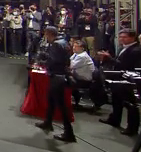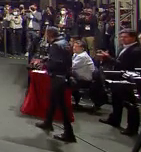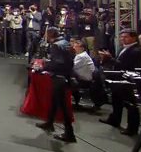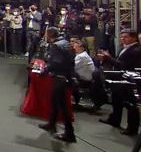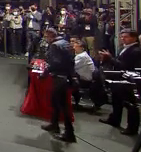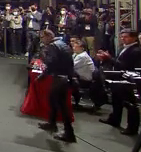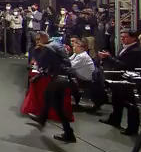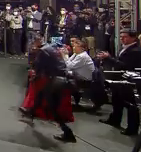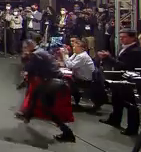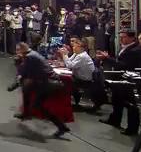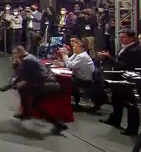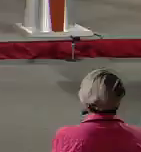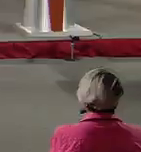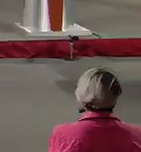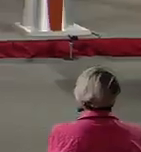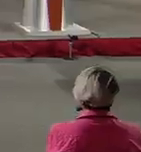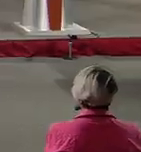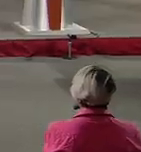Muchísimas gracias.